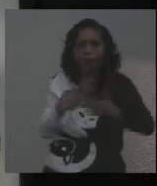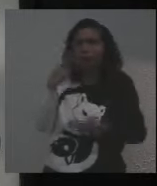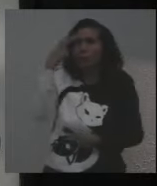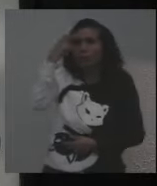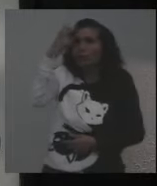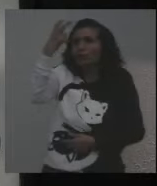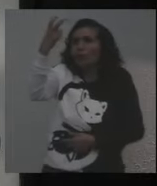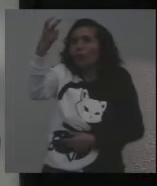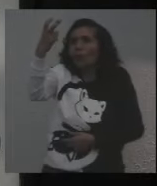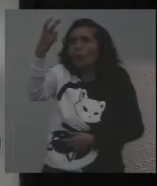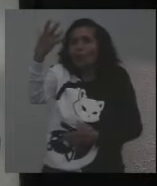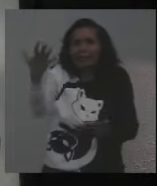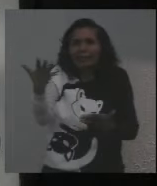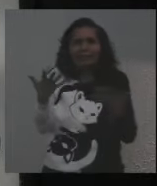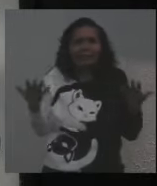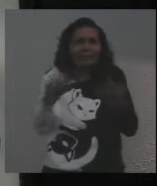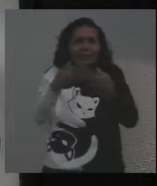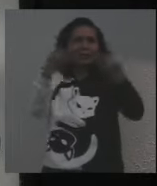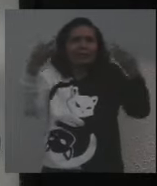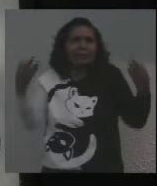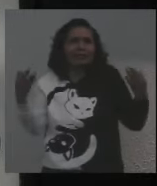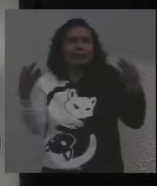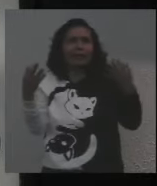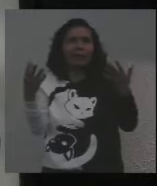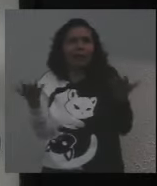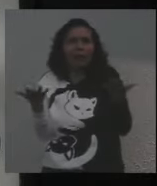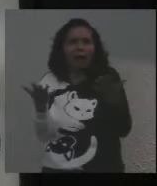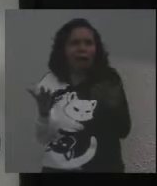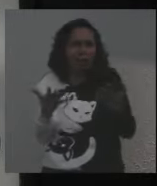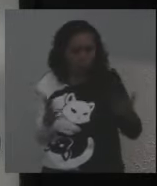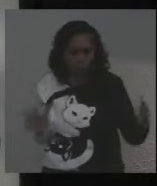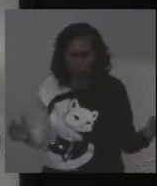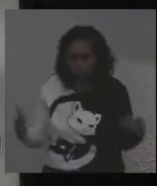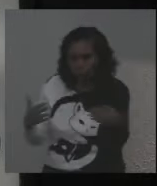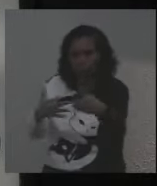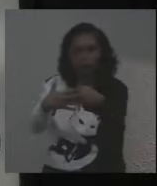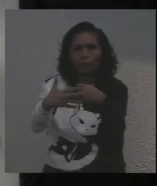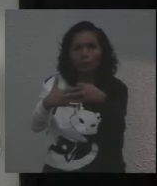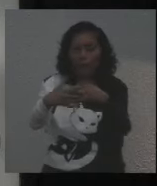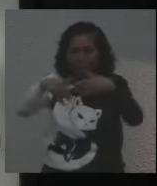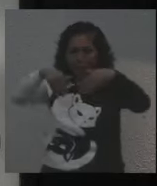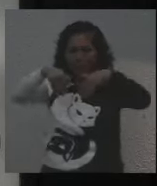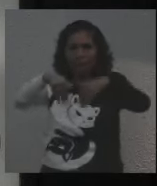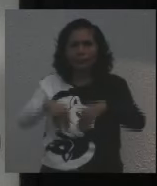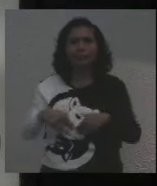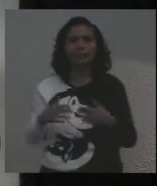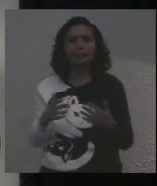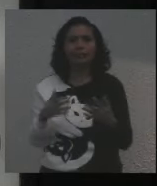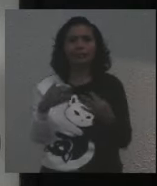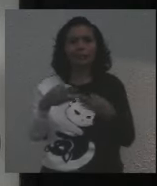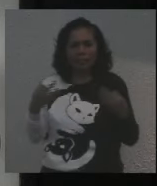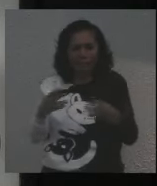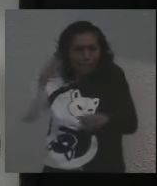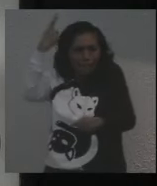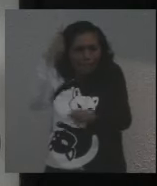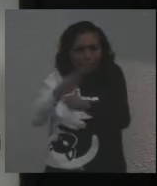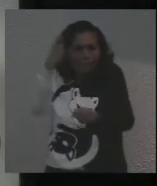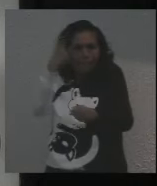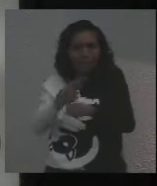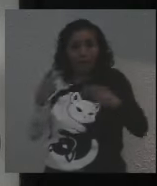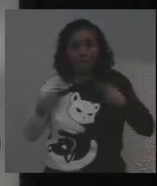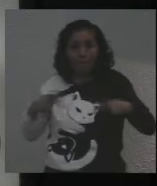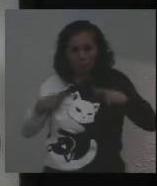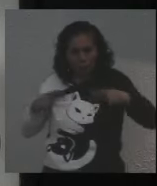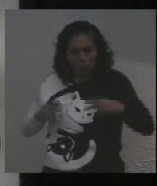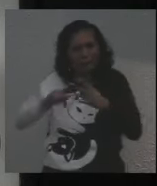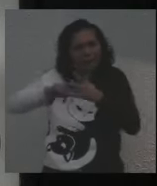una tierra pujante de una tierra promisoria acogidos en la inmensa generosidad de Los Pioneros que aceptaron esta